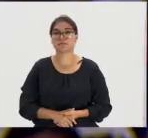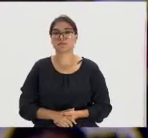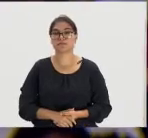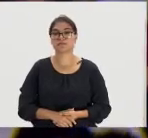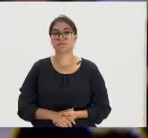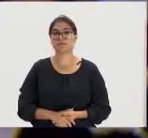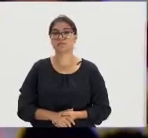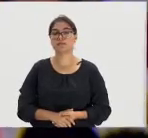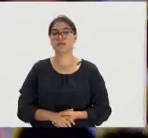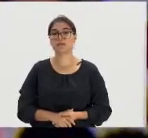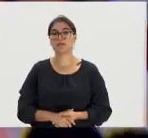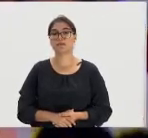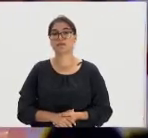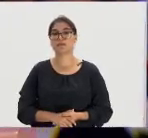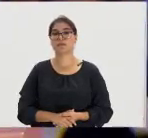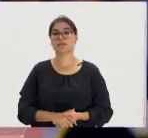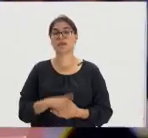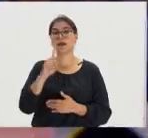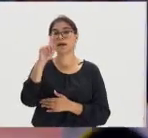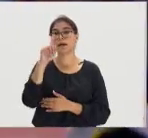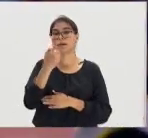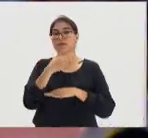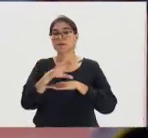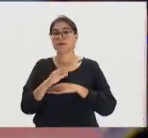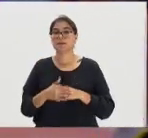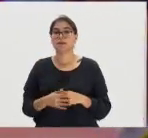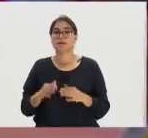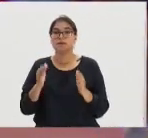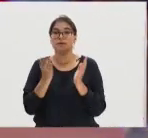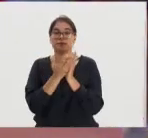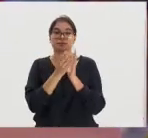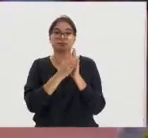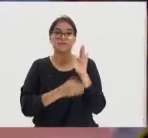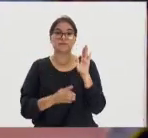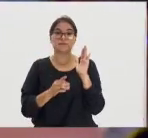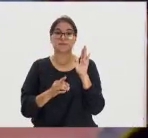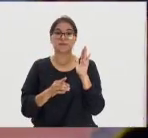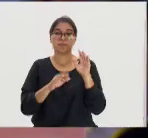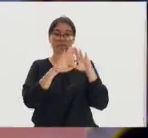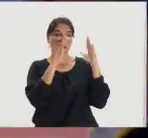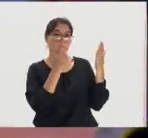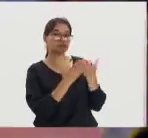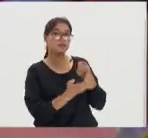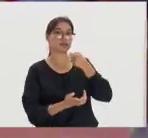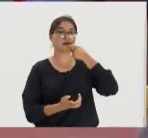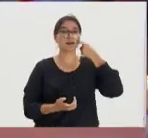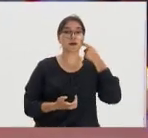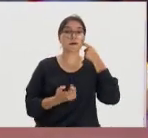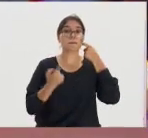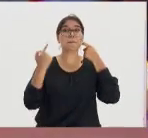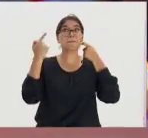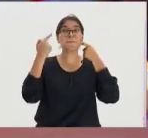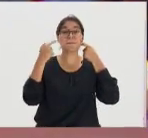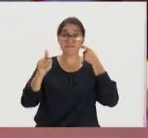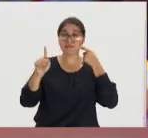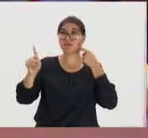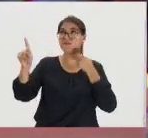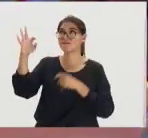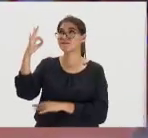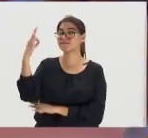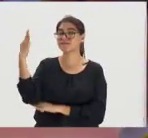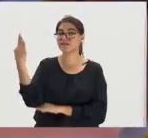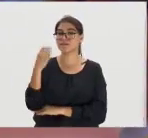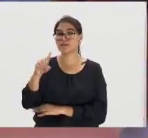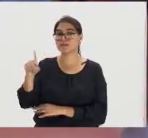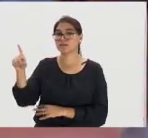ahí, 1 Corintios. No os ha sobrevenido ninguna tentación que no sea humana, punto y coma, pero fiel es Dios, coma, que